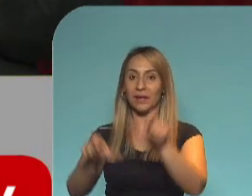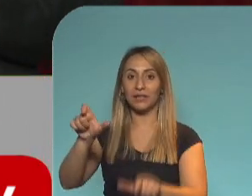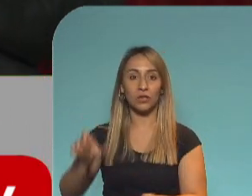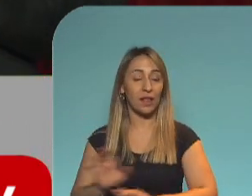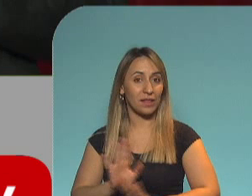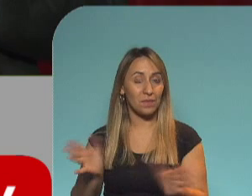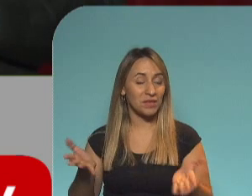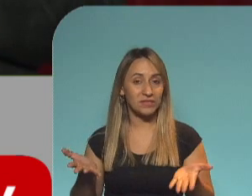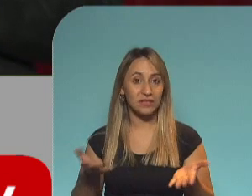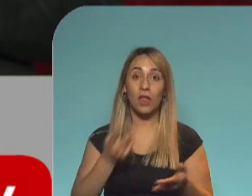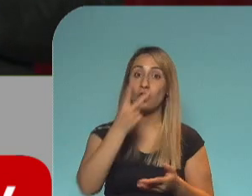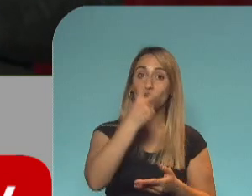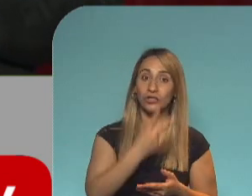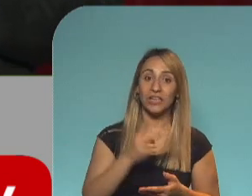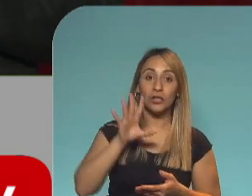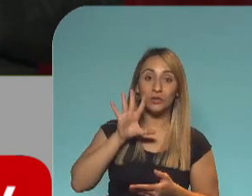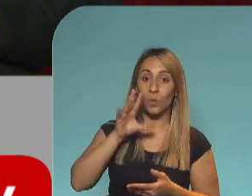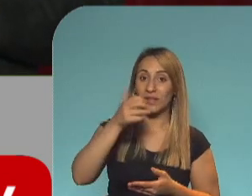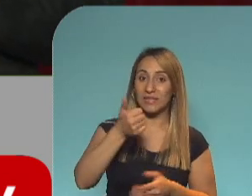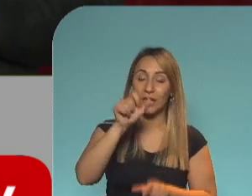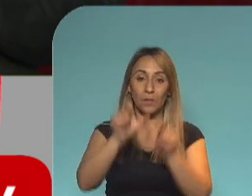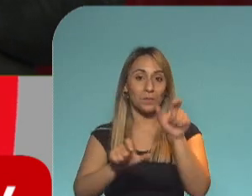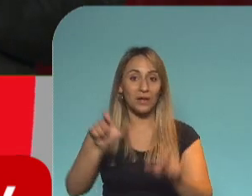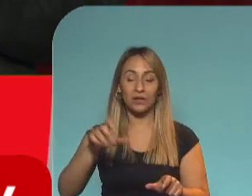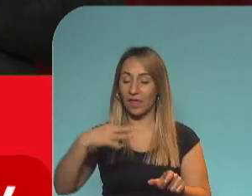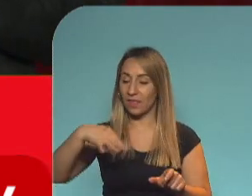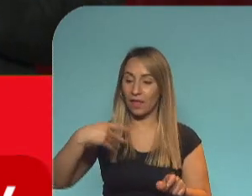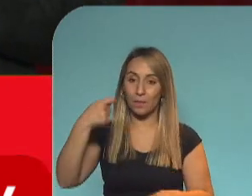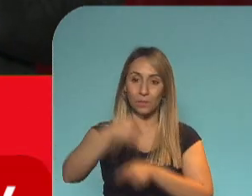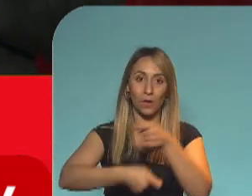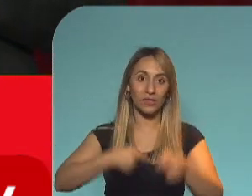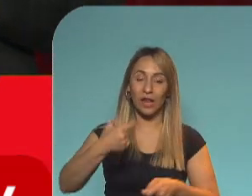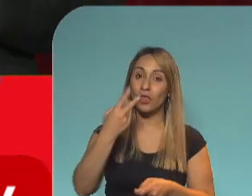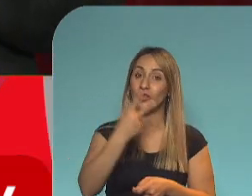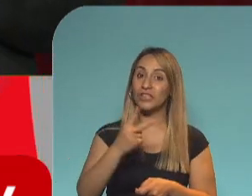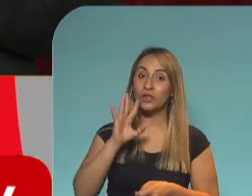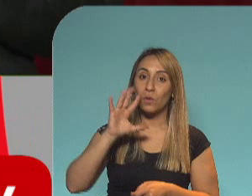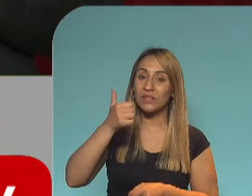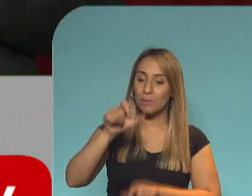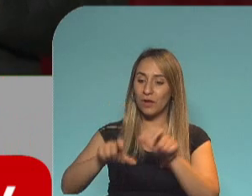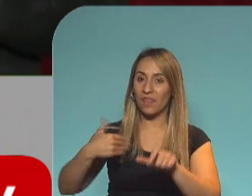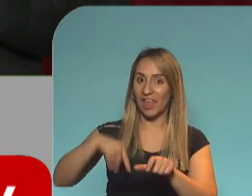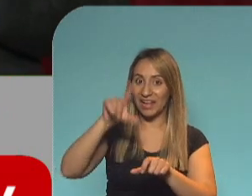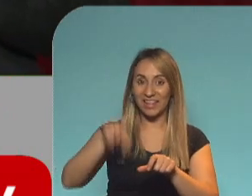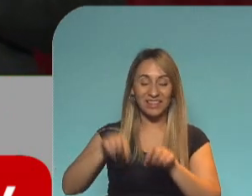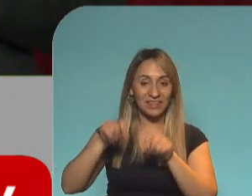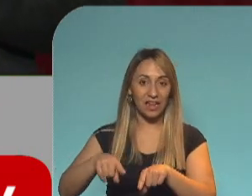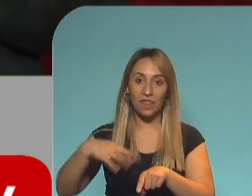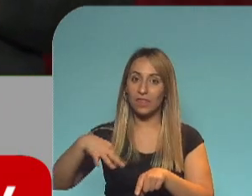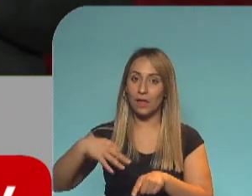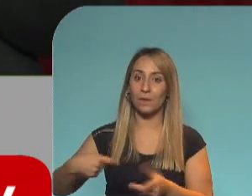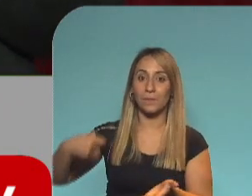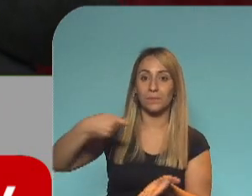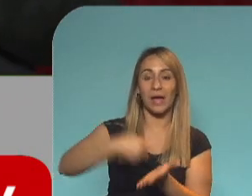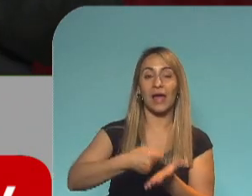que escuchás, son 256 personas, 256 argentinos, los que van a tener que aportar ese